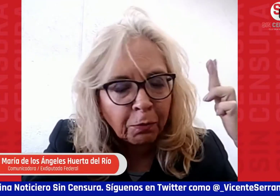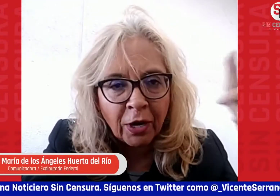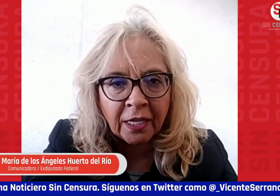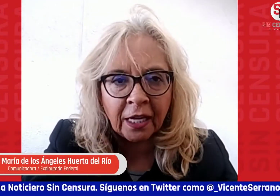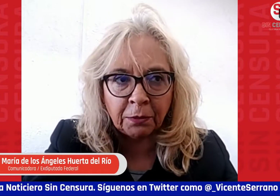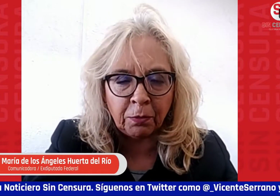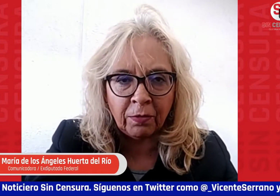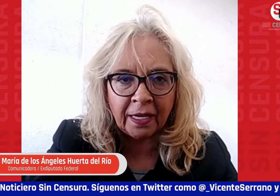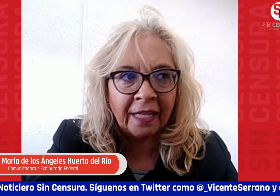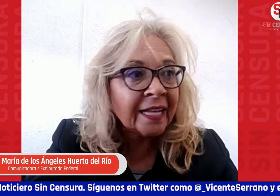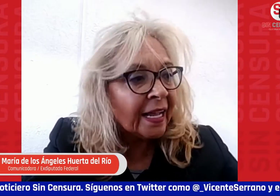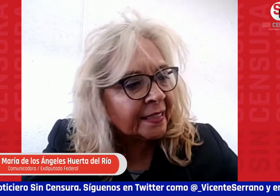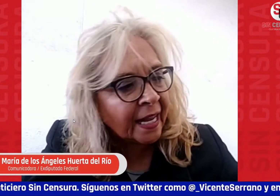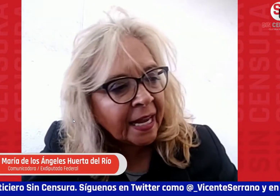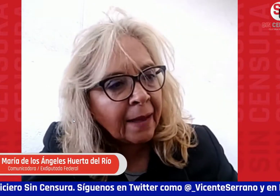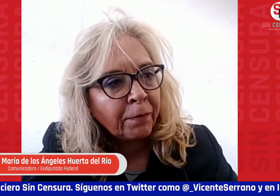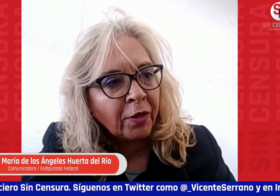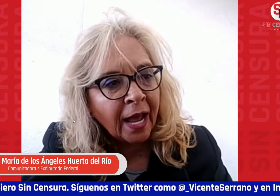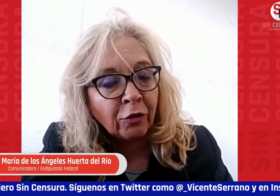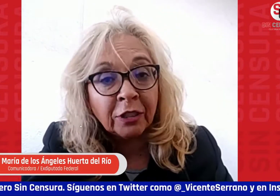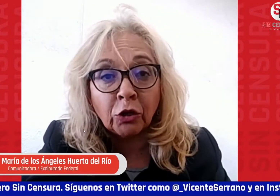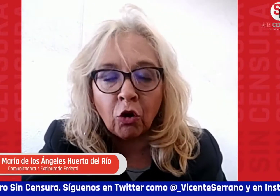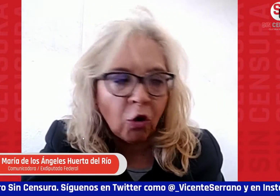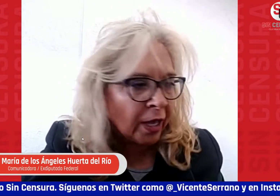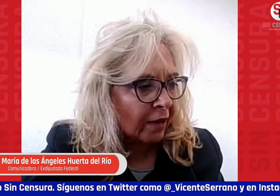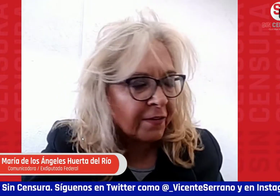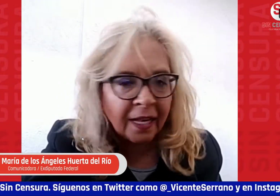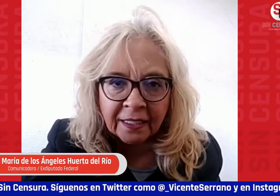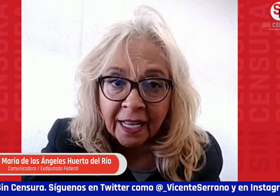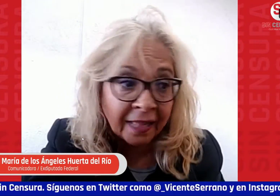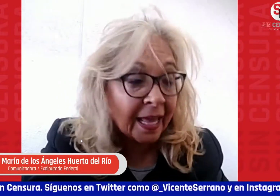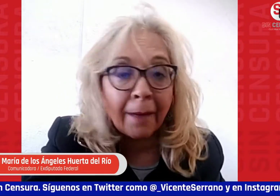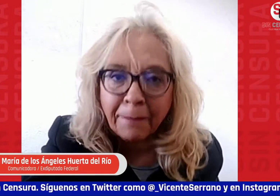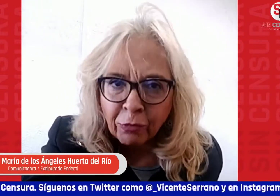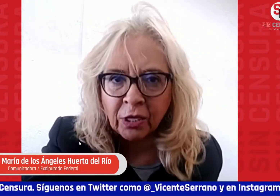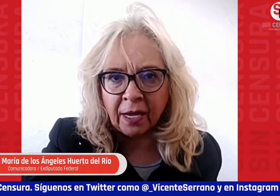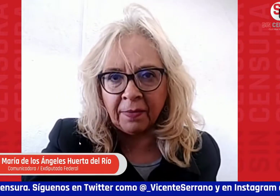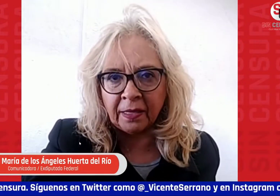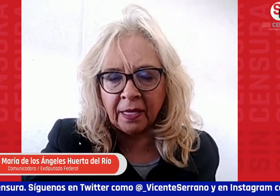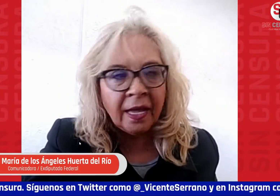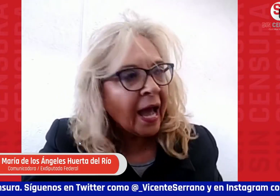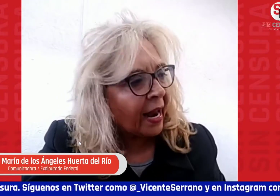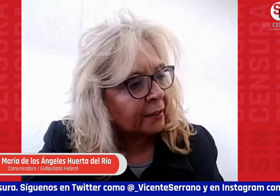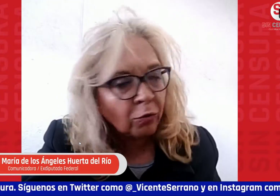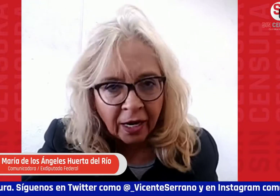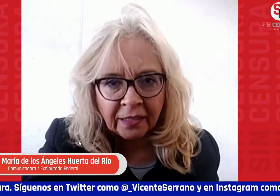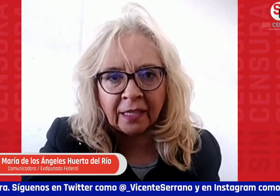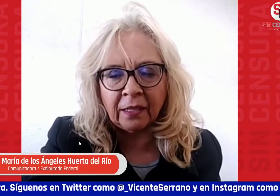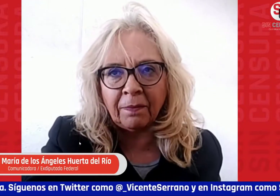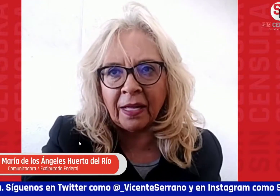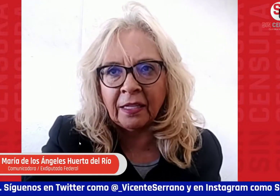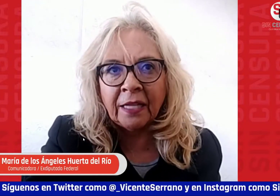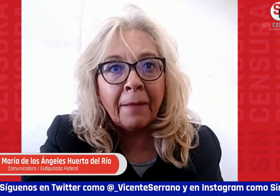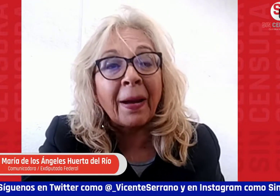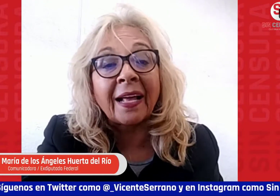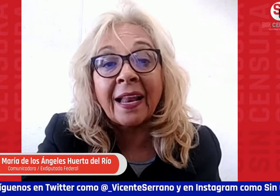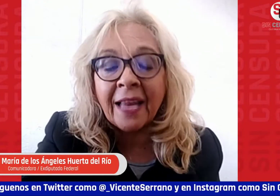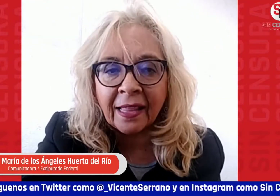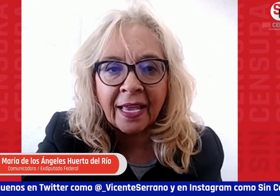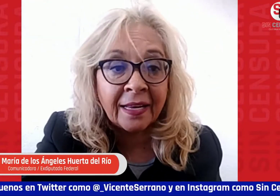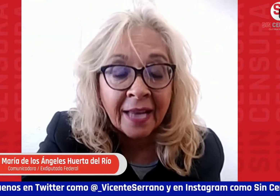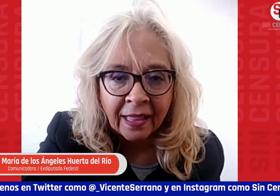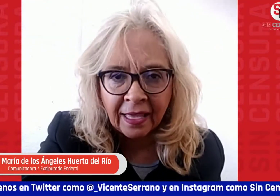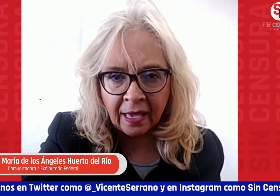desde las políticas públicas, seguir empoderando psicológica, financiera, terapéuticamente a las mujeres de este país para